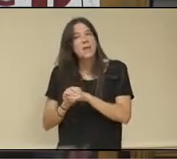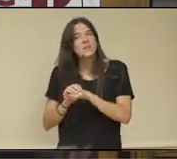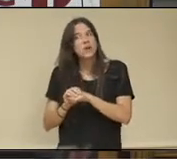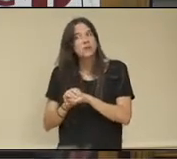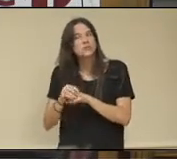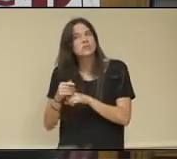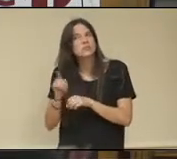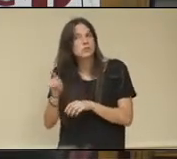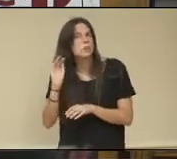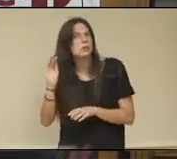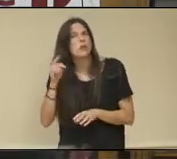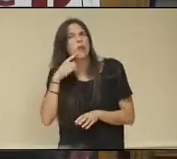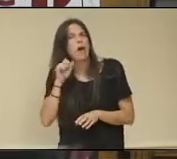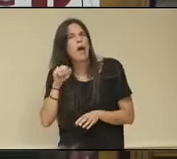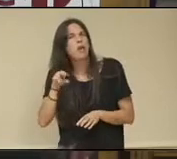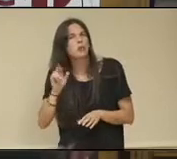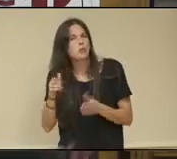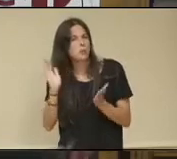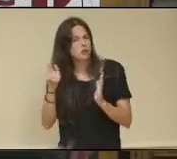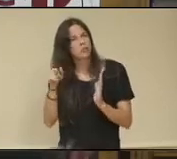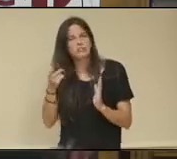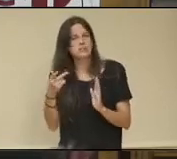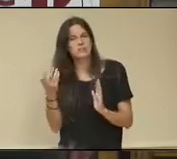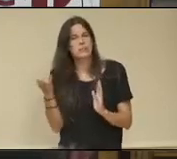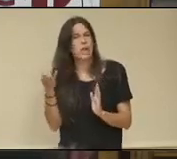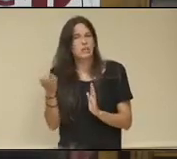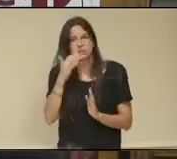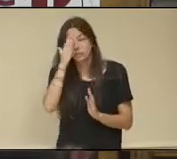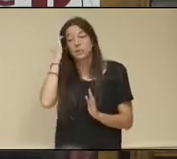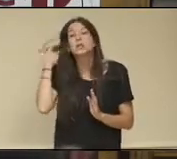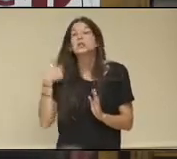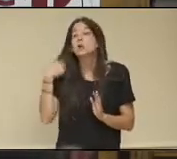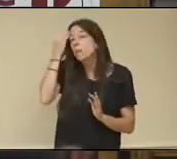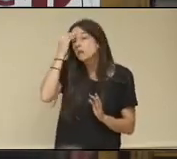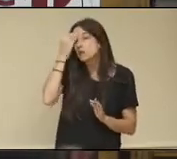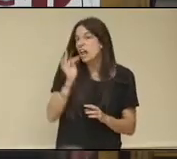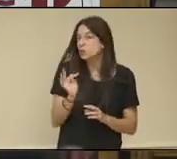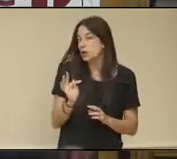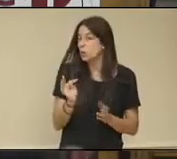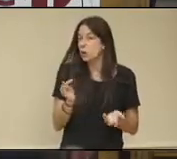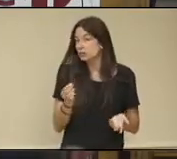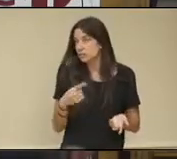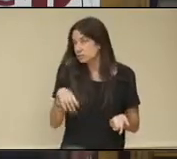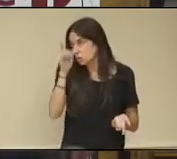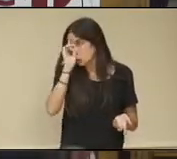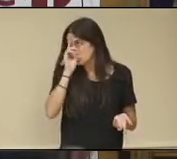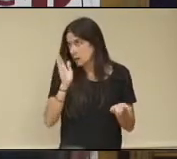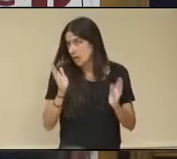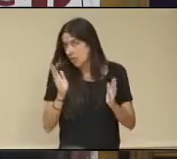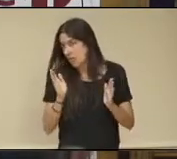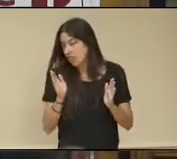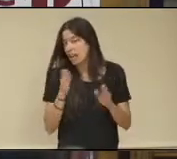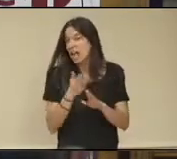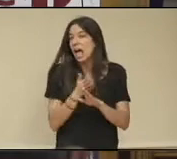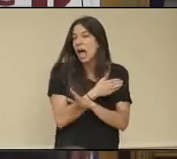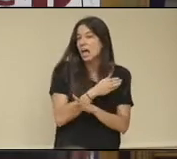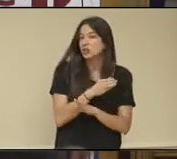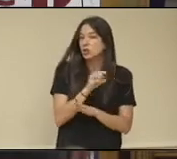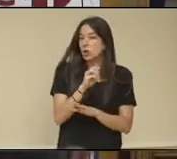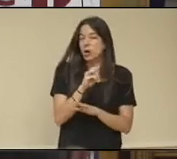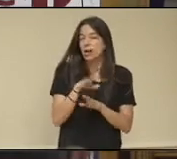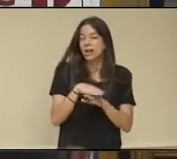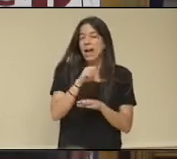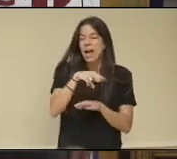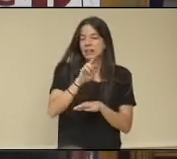trataba este periodo, y yo creo que para tuberculosis no conoce muy bien lo que es la era del antropoceno, porque está adaptado al